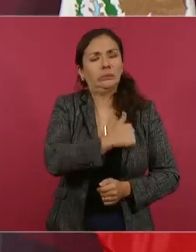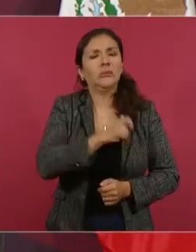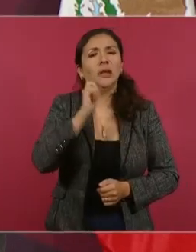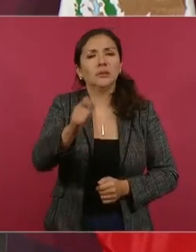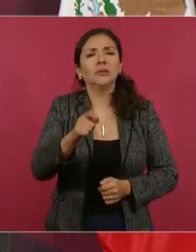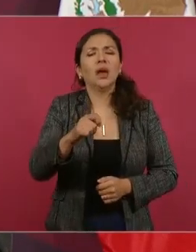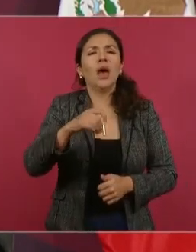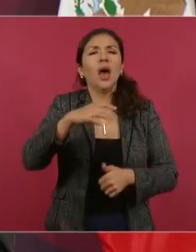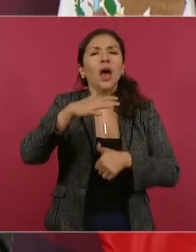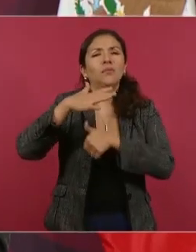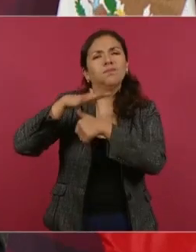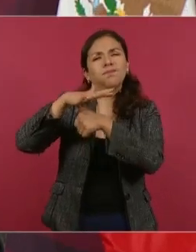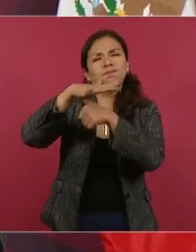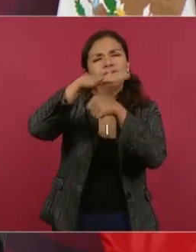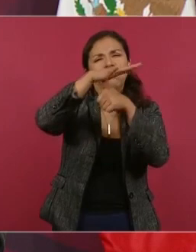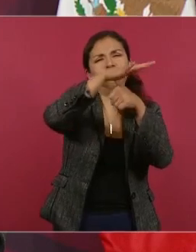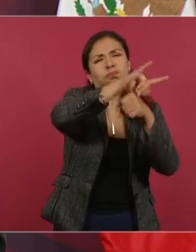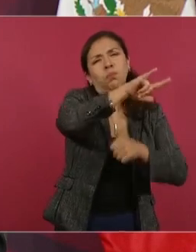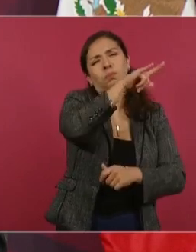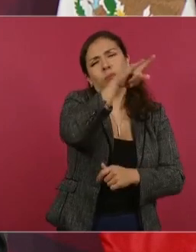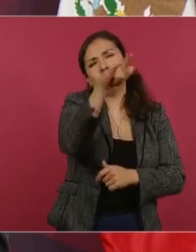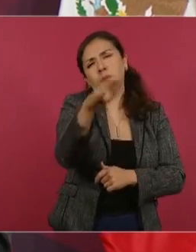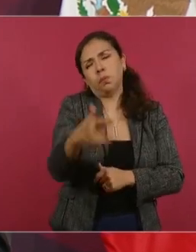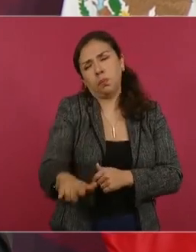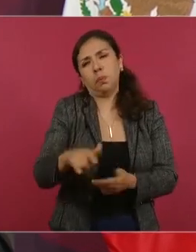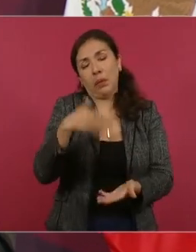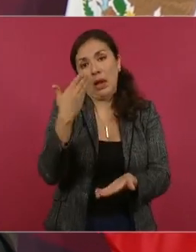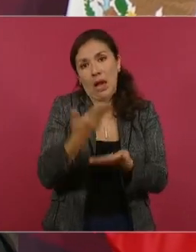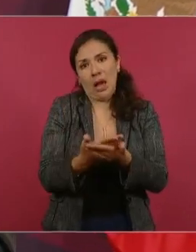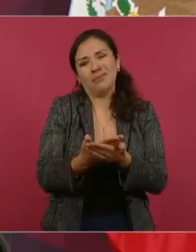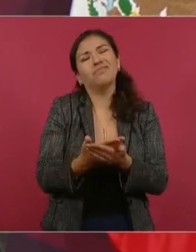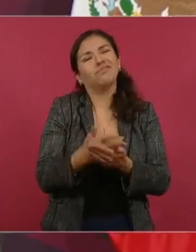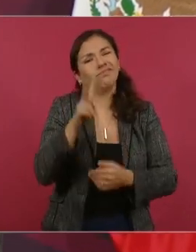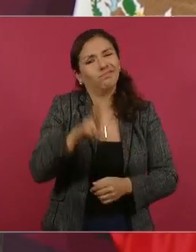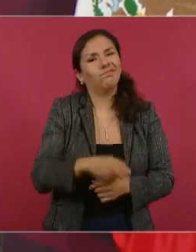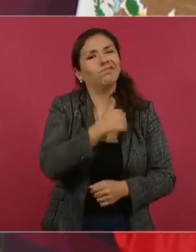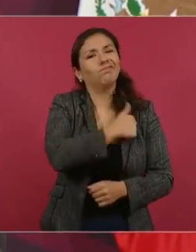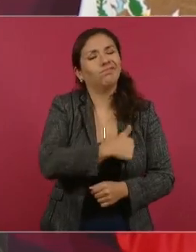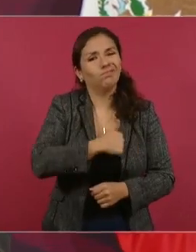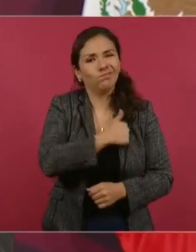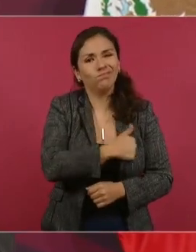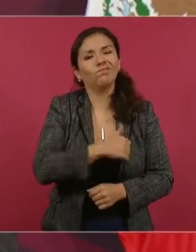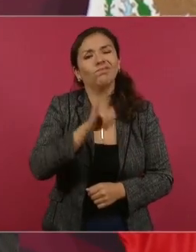un helicóptero. Entonces, comentarles que